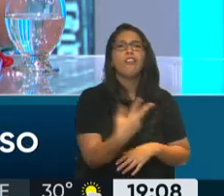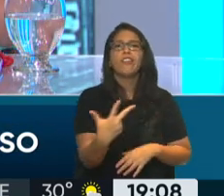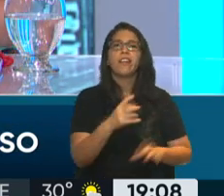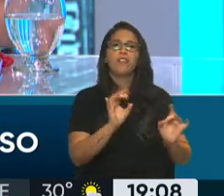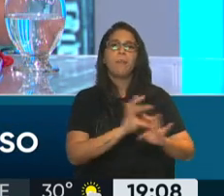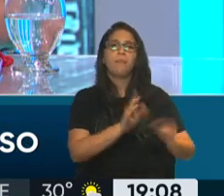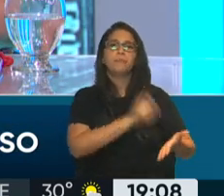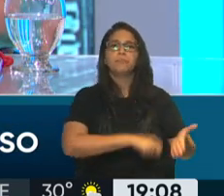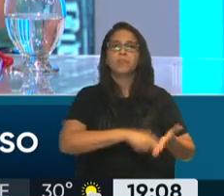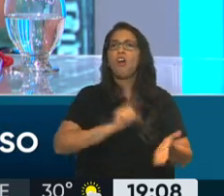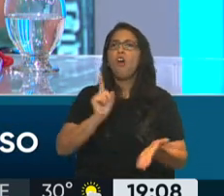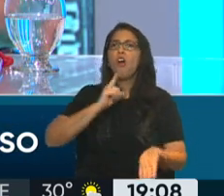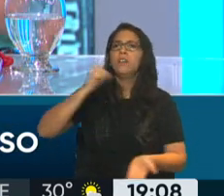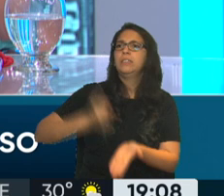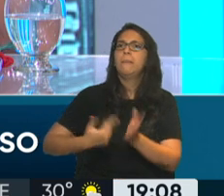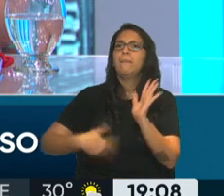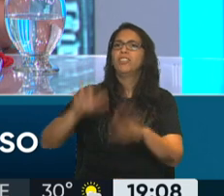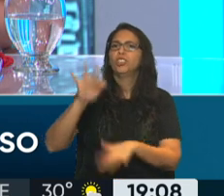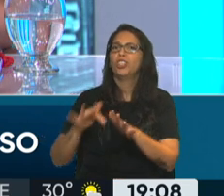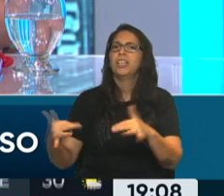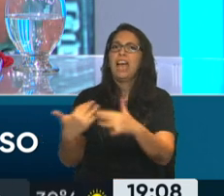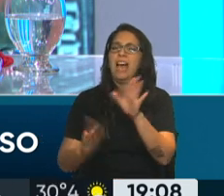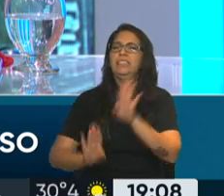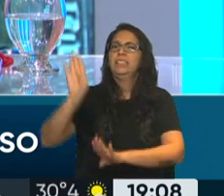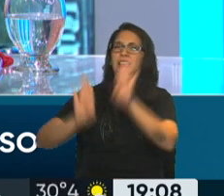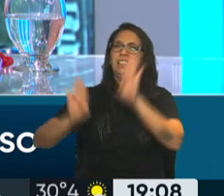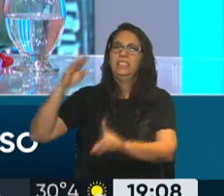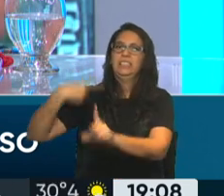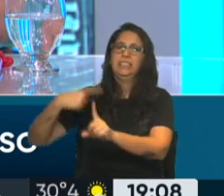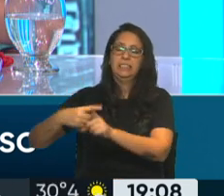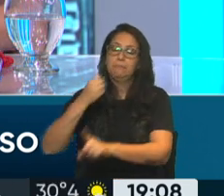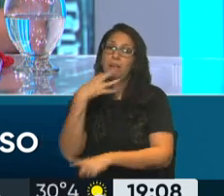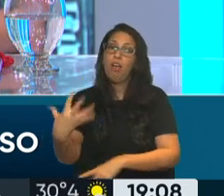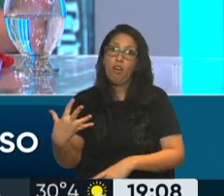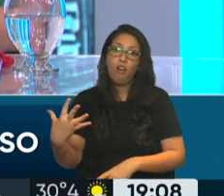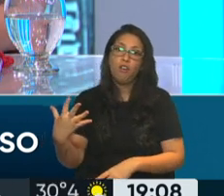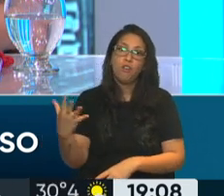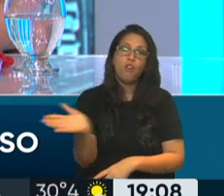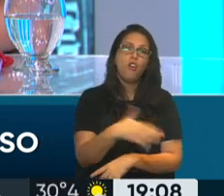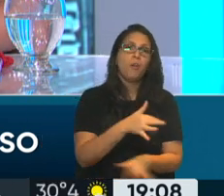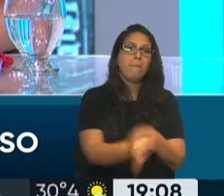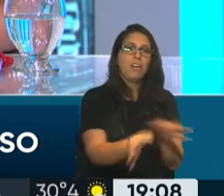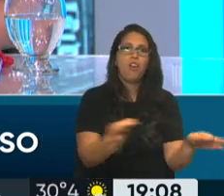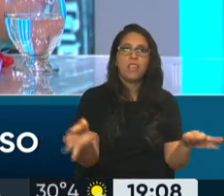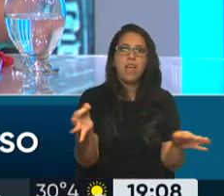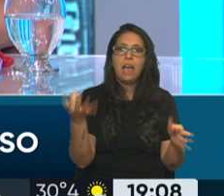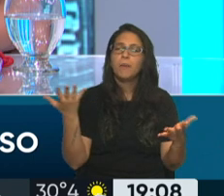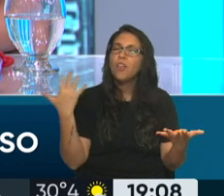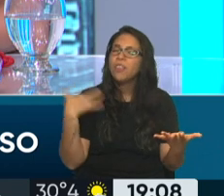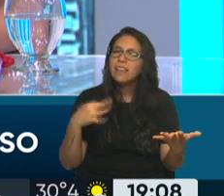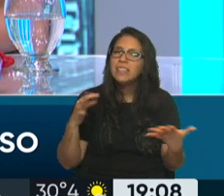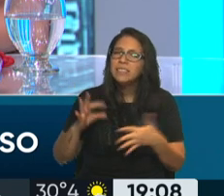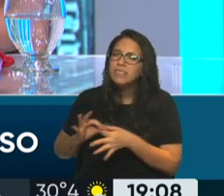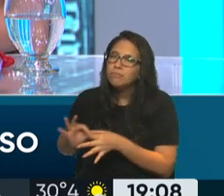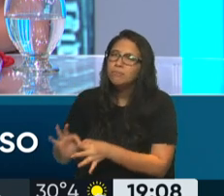muchos dictámenes exactamente porque puedes tener el de mayoría y después muchos de minoría en cambio tenés que construir